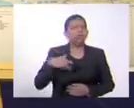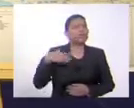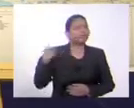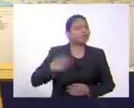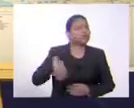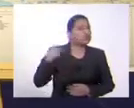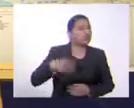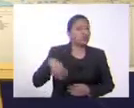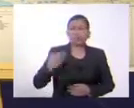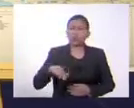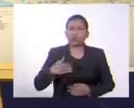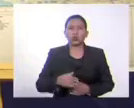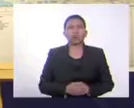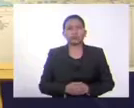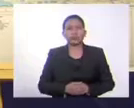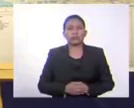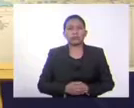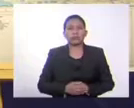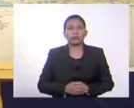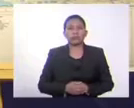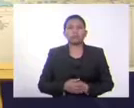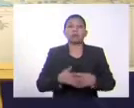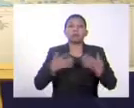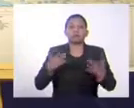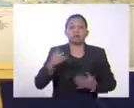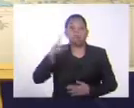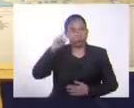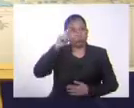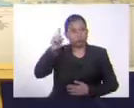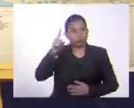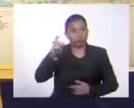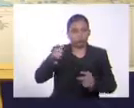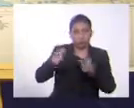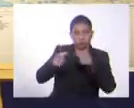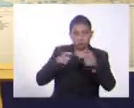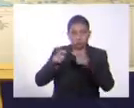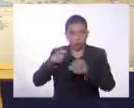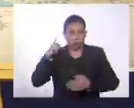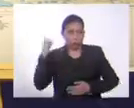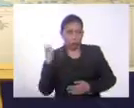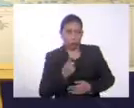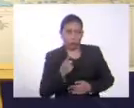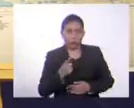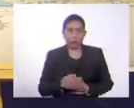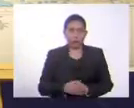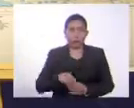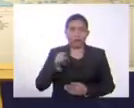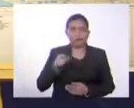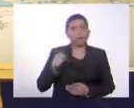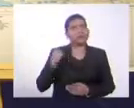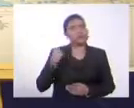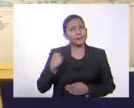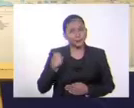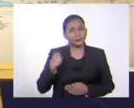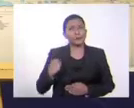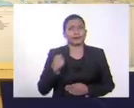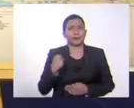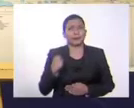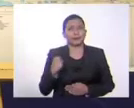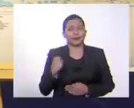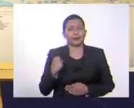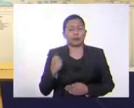Y esto es algo importante porque es lo que operativiza la organización dentro de esta sociedad. ¿Qué es lo que es